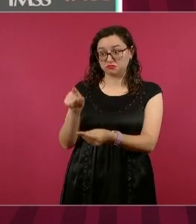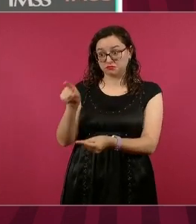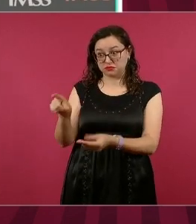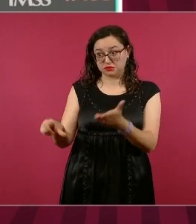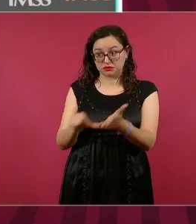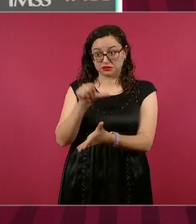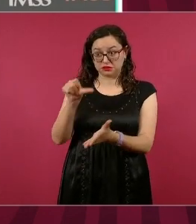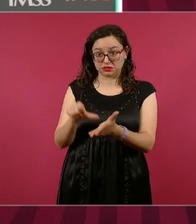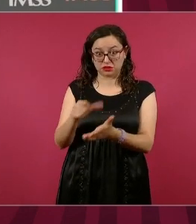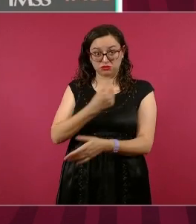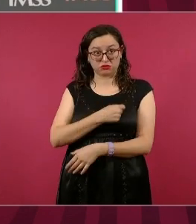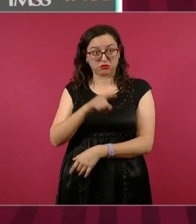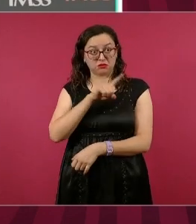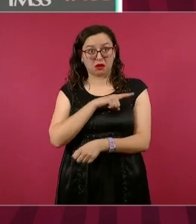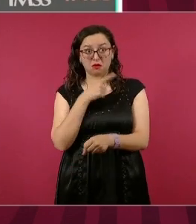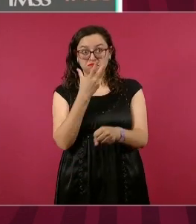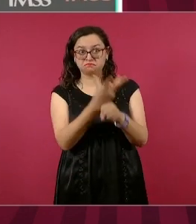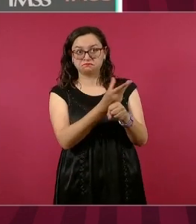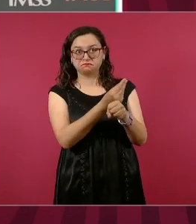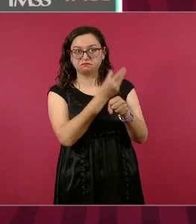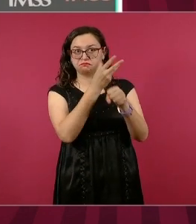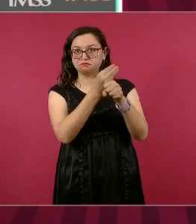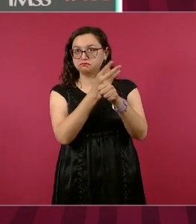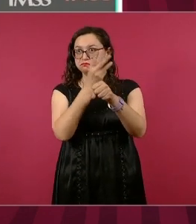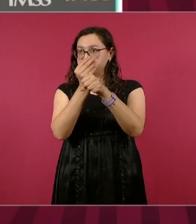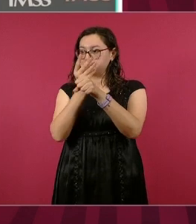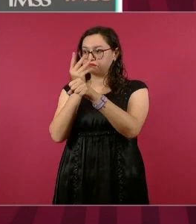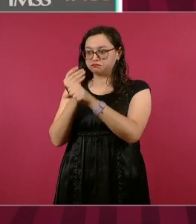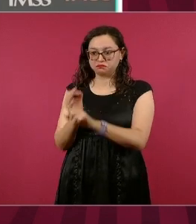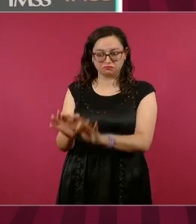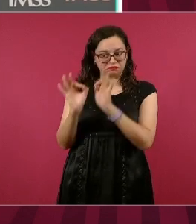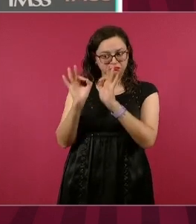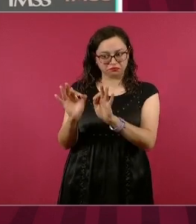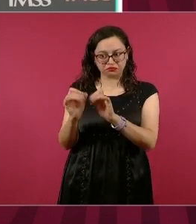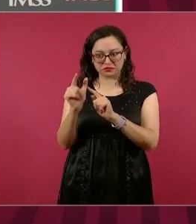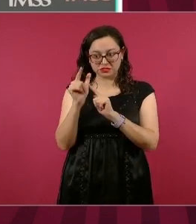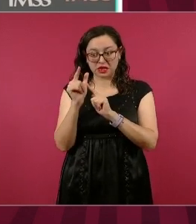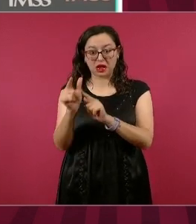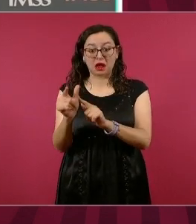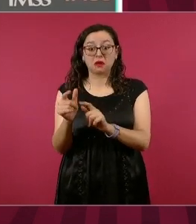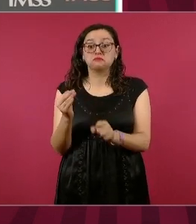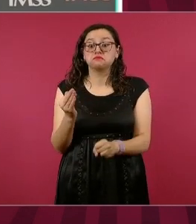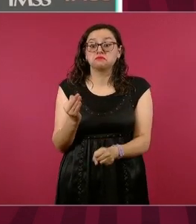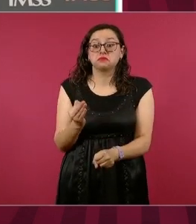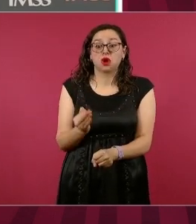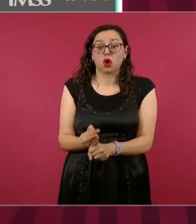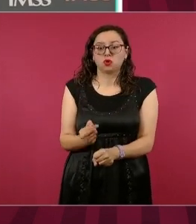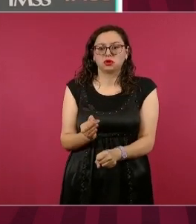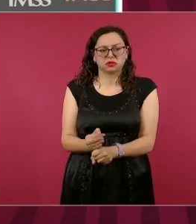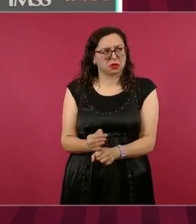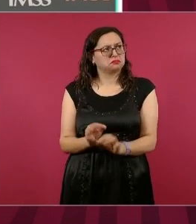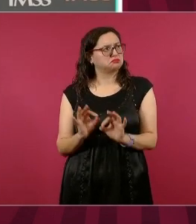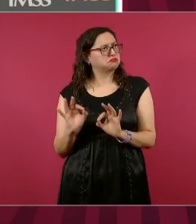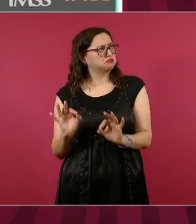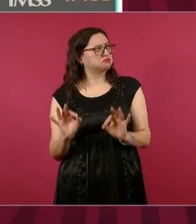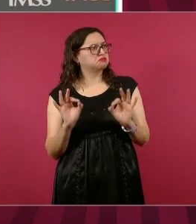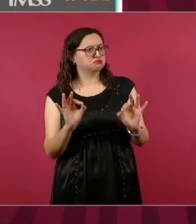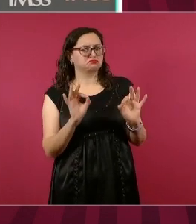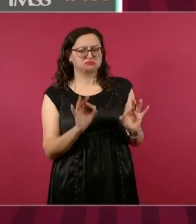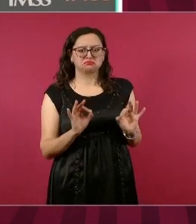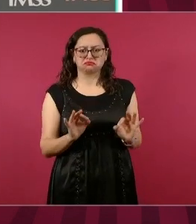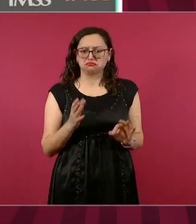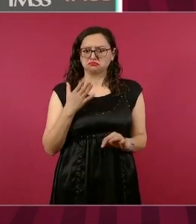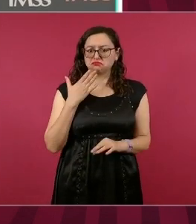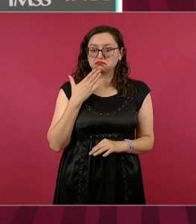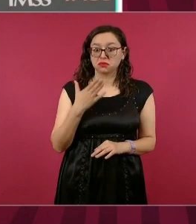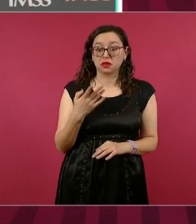óptimas condiciones la infraestructura de esta unidad de salud, ya que actualmente se encuentra en buenas condiciones. Sin embargo, en